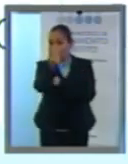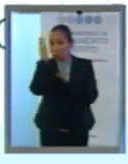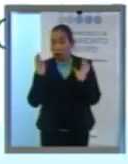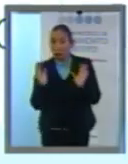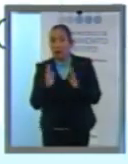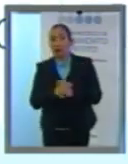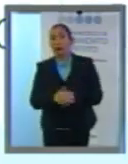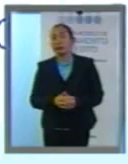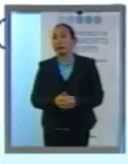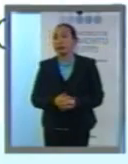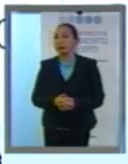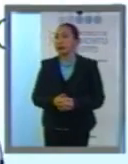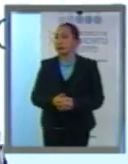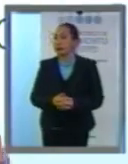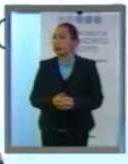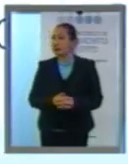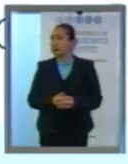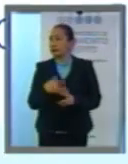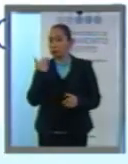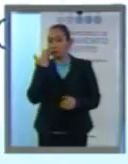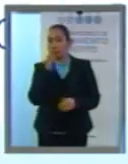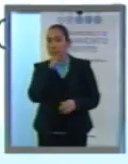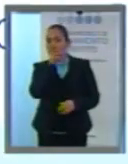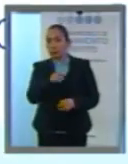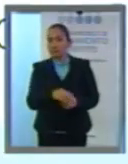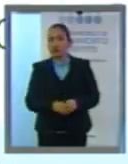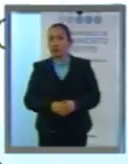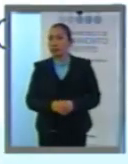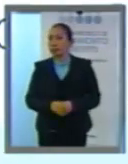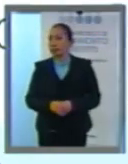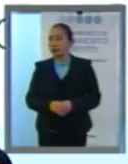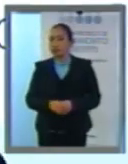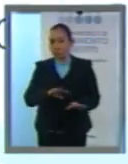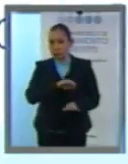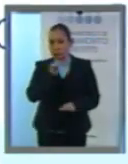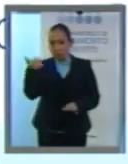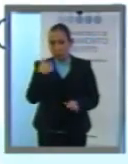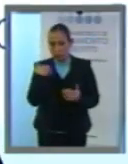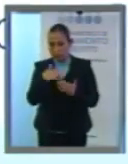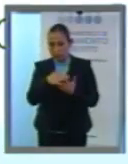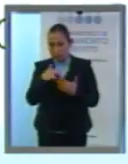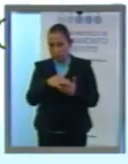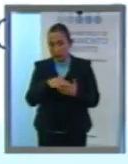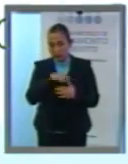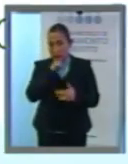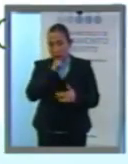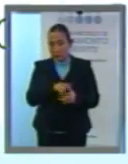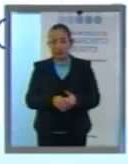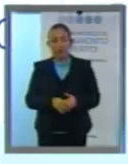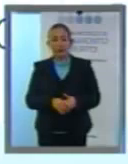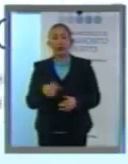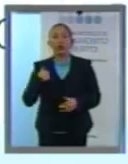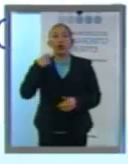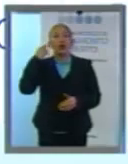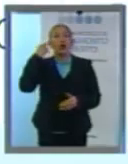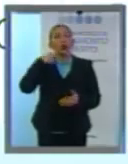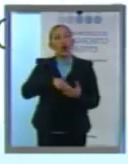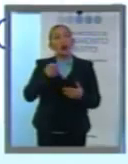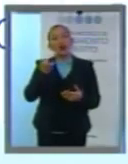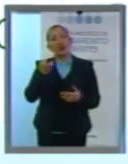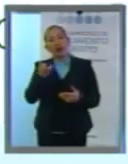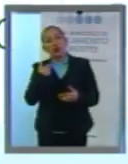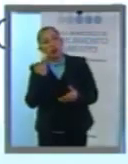lo mejor Oscar también quiere intervenir después, que en la siguiente mesa, que aquí también está. Bueno, yo creo que están